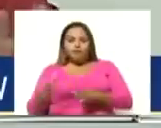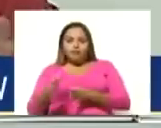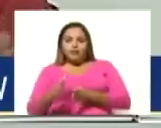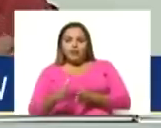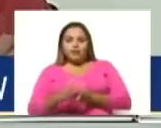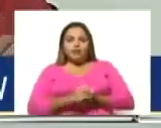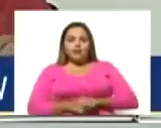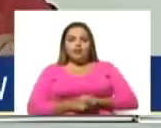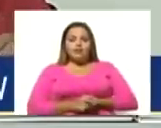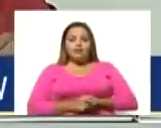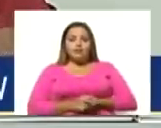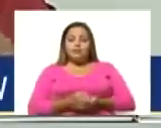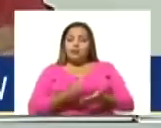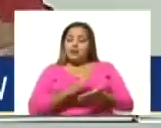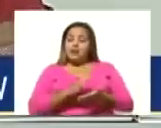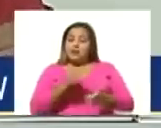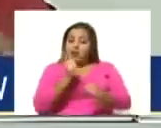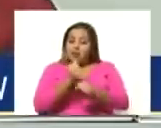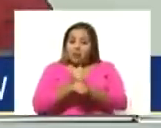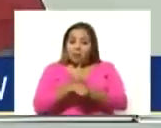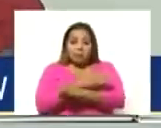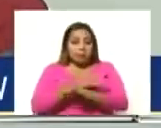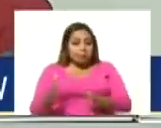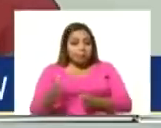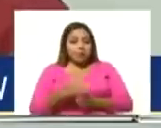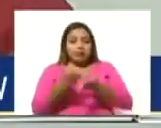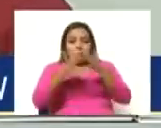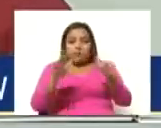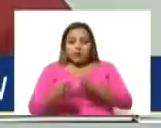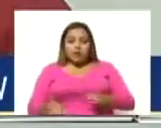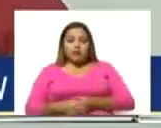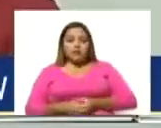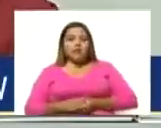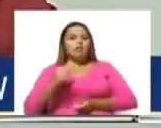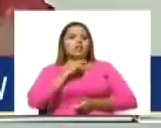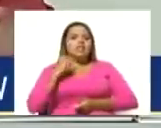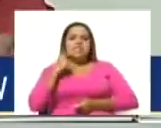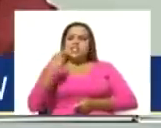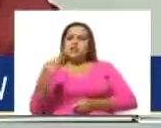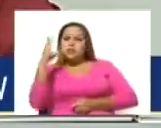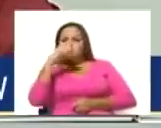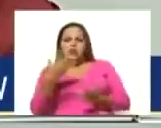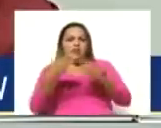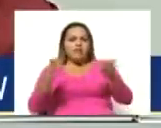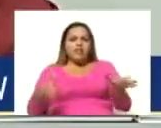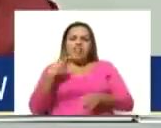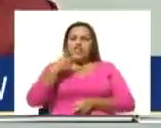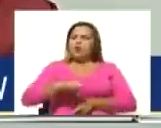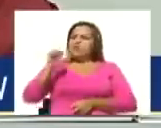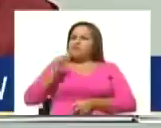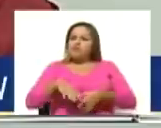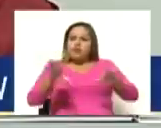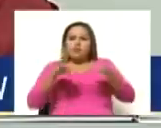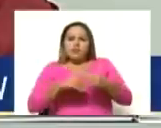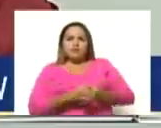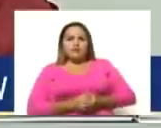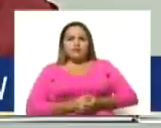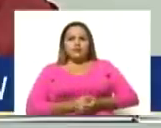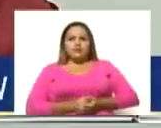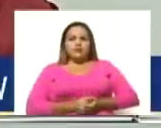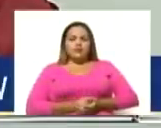Trabajó para quitar, cuando la jerarquía eclesiástica dijo que no había Navidad, él levantó la mano. Toda una joya.